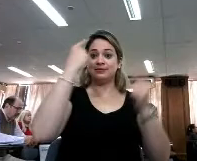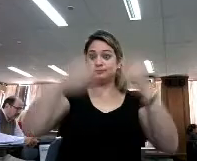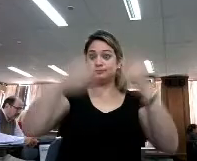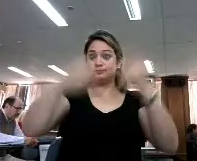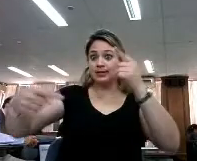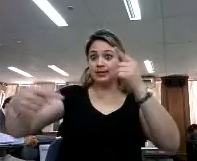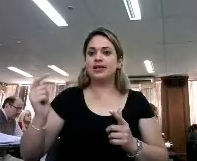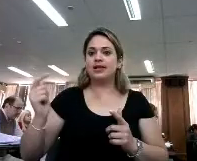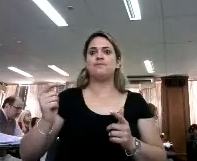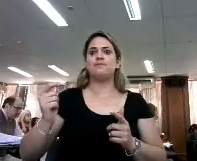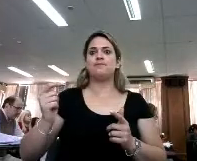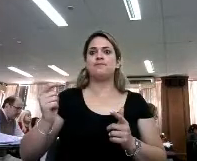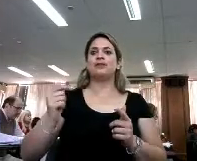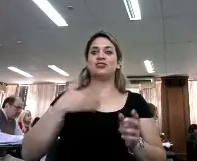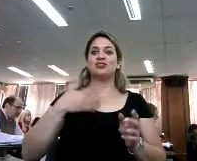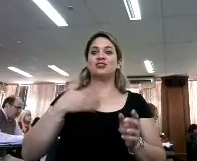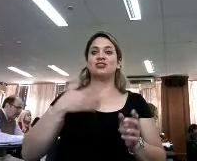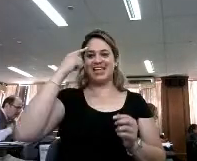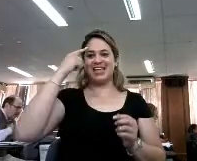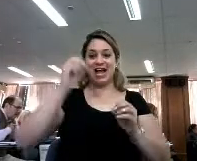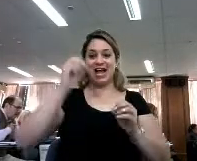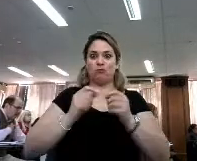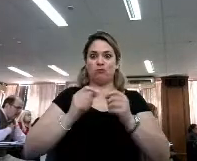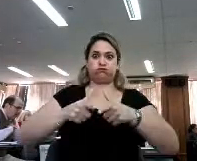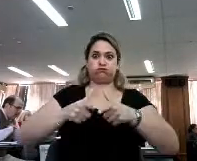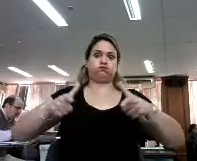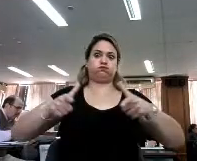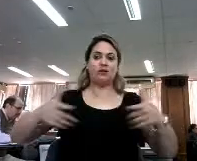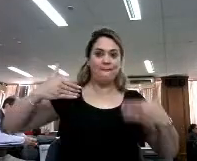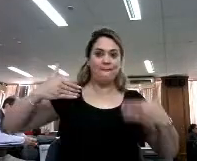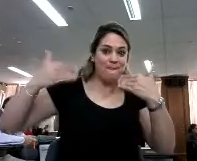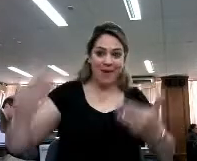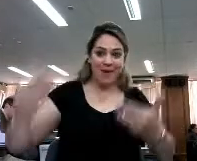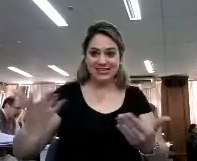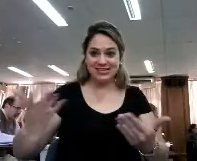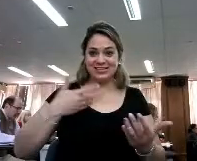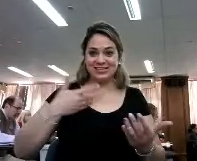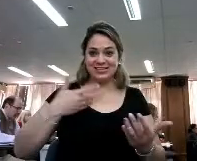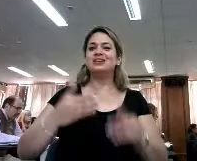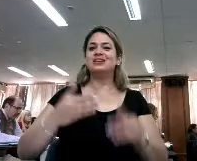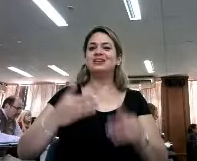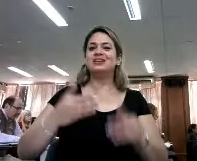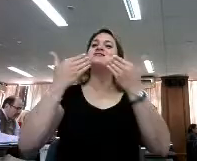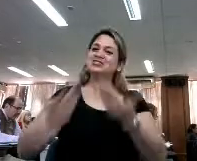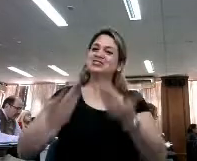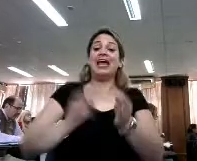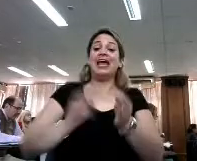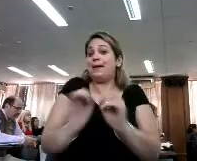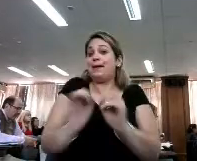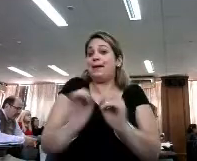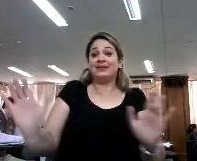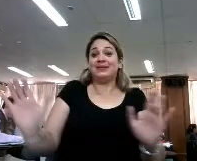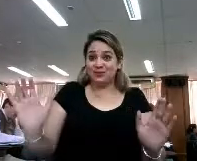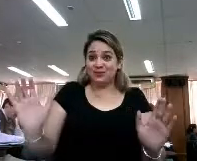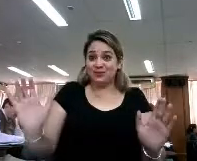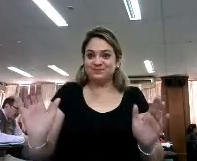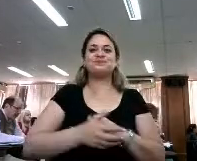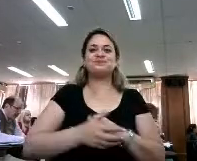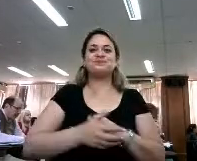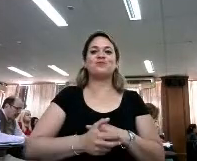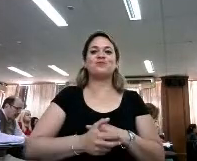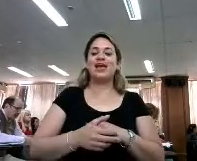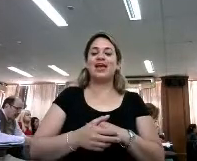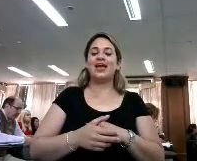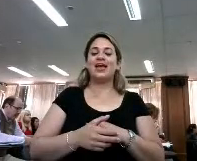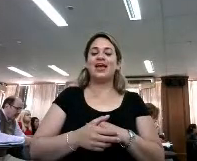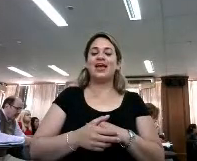Y la idea es que podamos explotar esto lo más que podamos, ¿vale? De nuevo, muchas gracias y empecemos. En realidad, ese